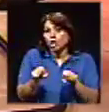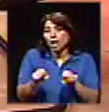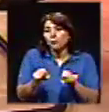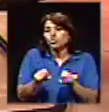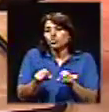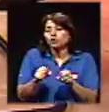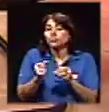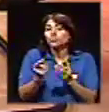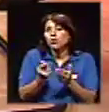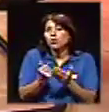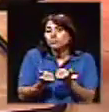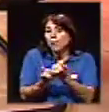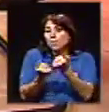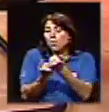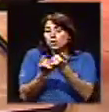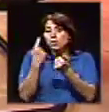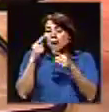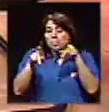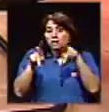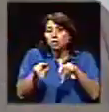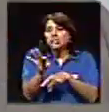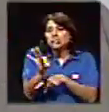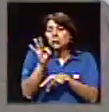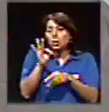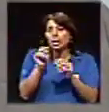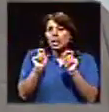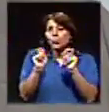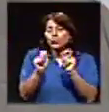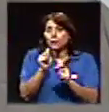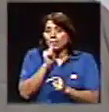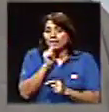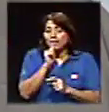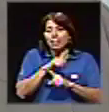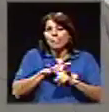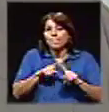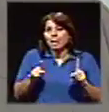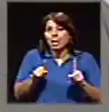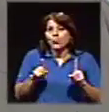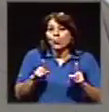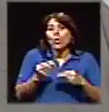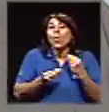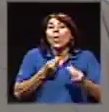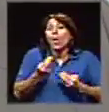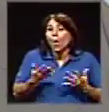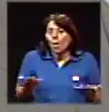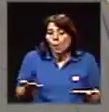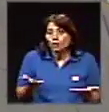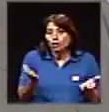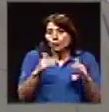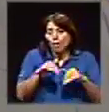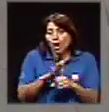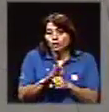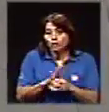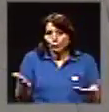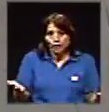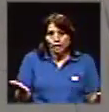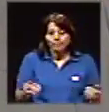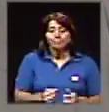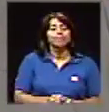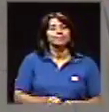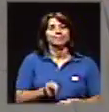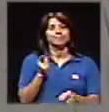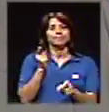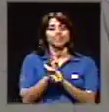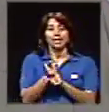le podríamos poner un apoyo. Pero ¿de dónde si no tenemos ni para lo de la casa? Ese segundo tema